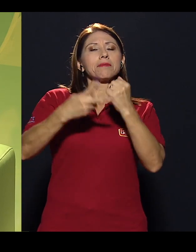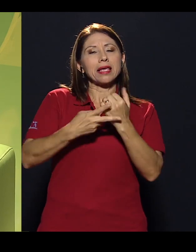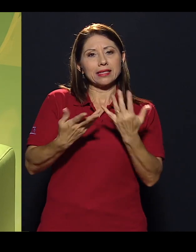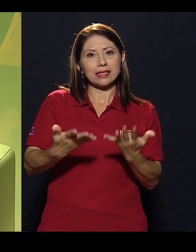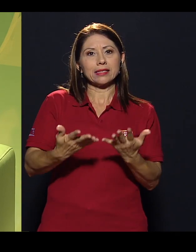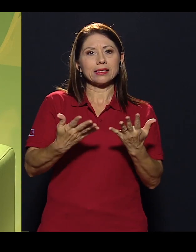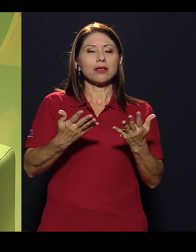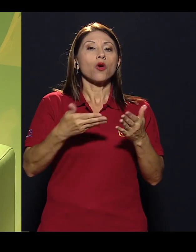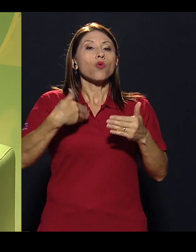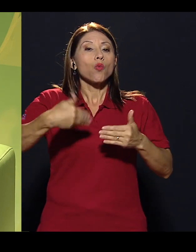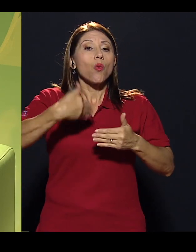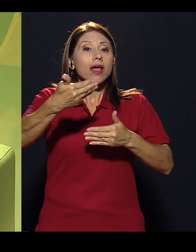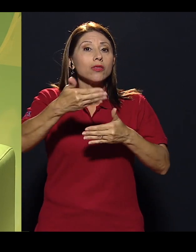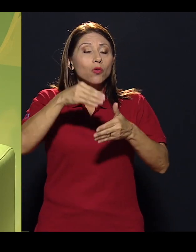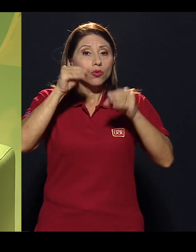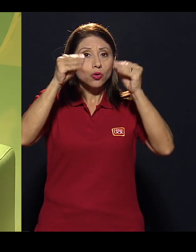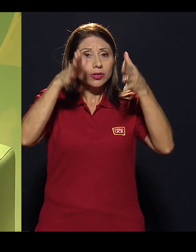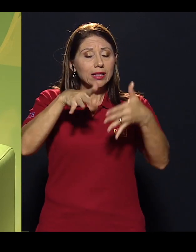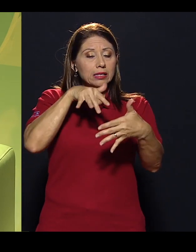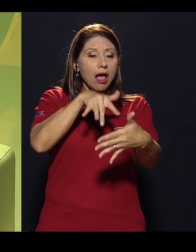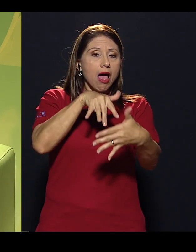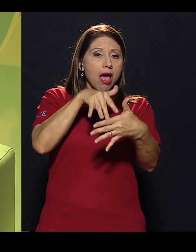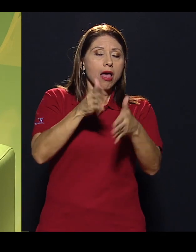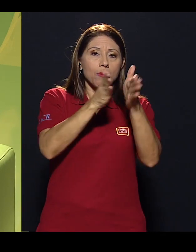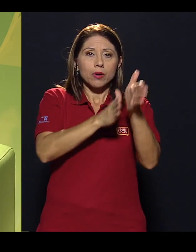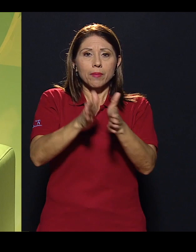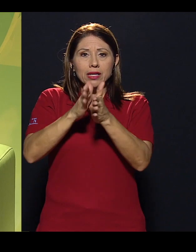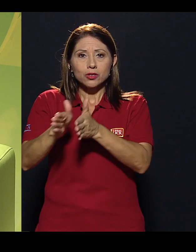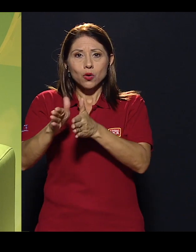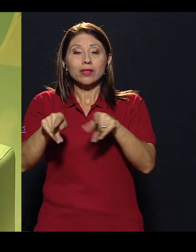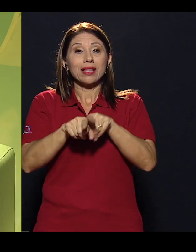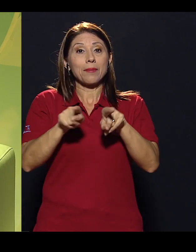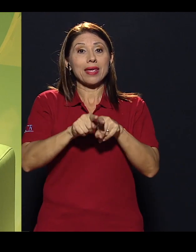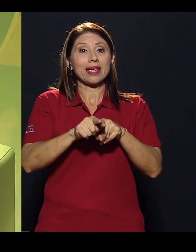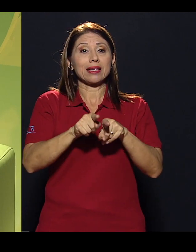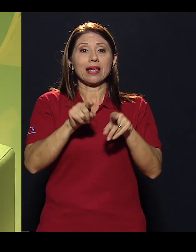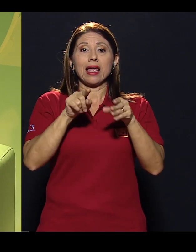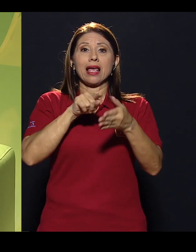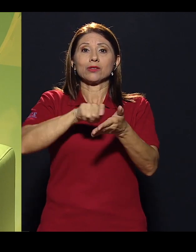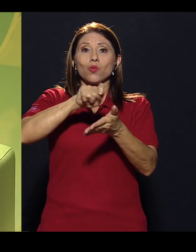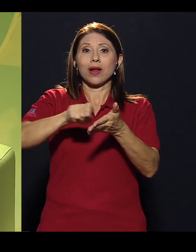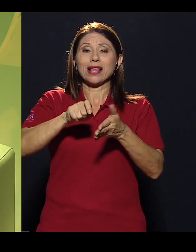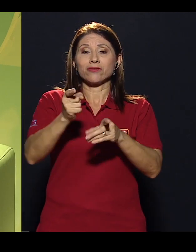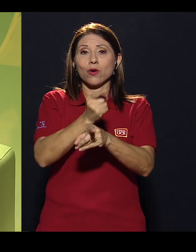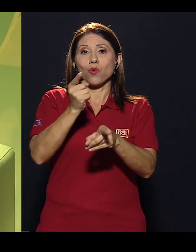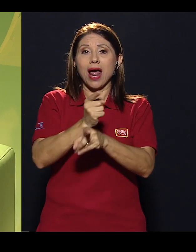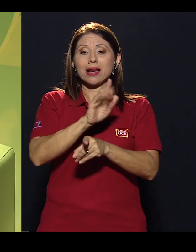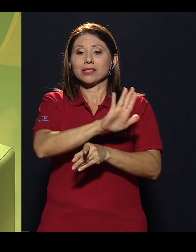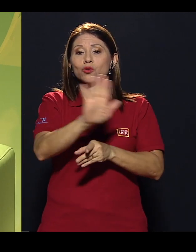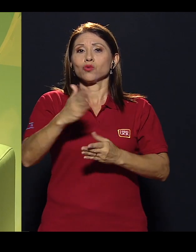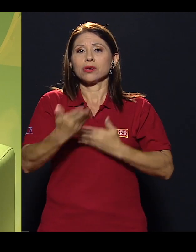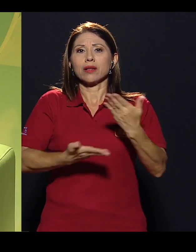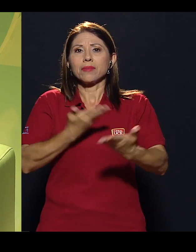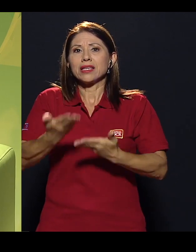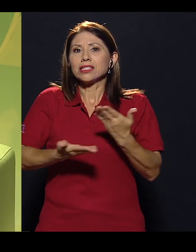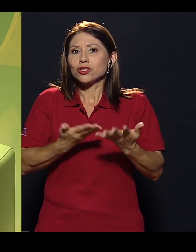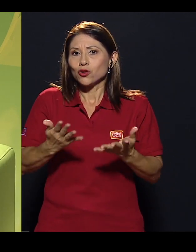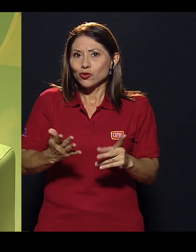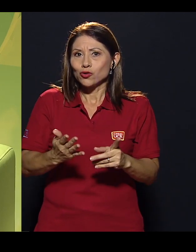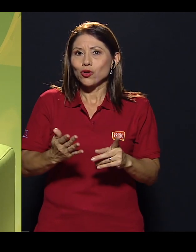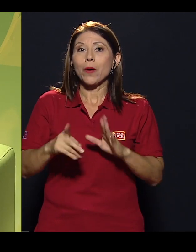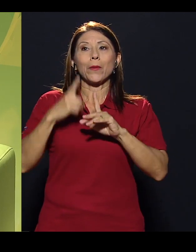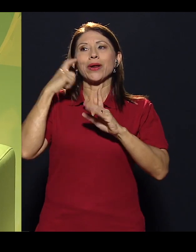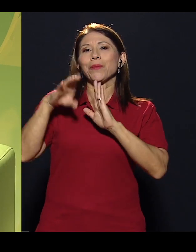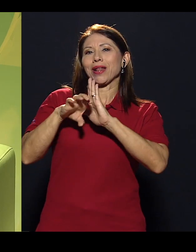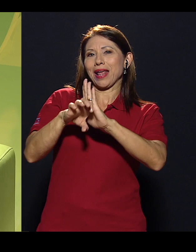los docentes, con los servicios que ofrecen las escuelas regulares, supongo que debe pasar algo similar con la investigación. Si